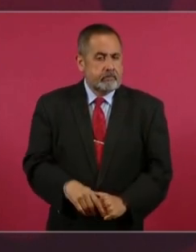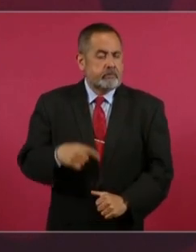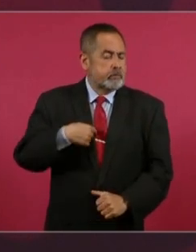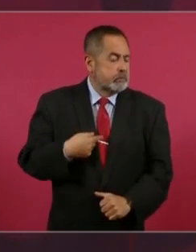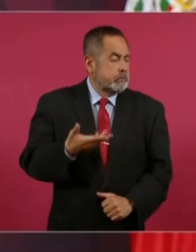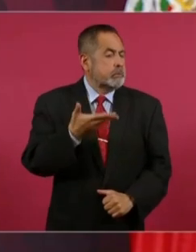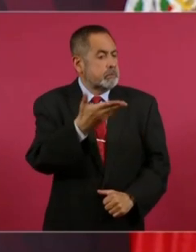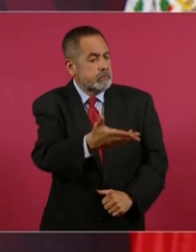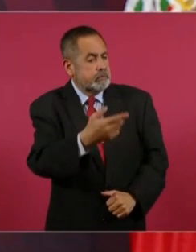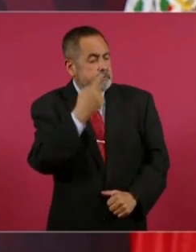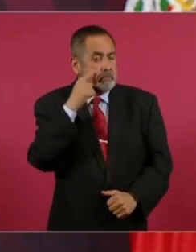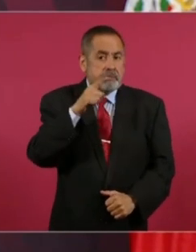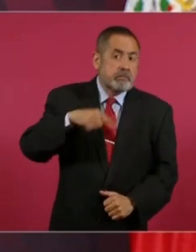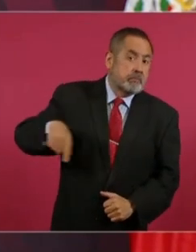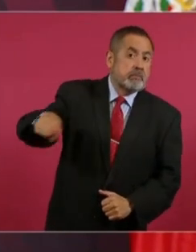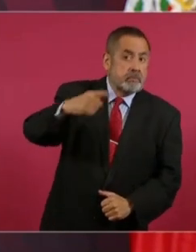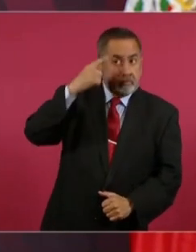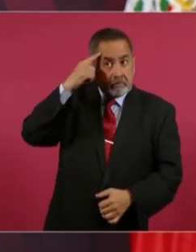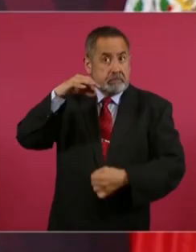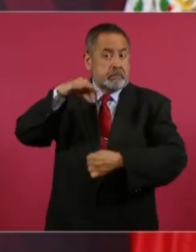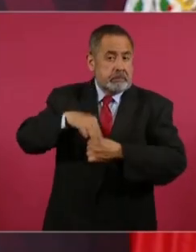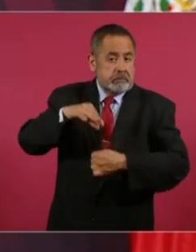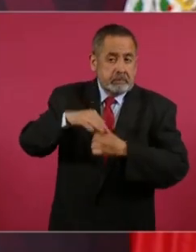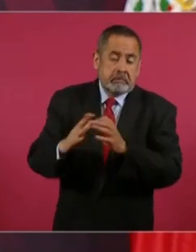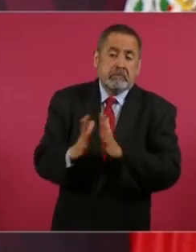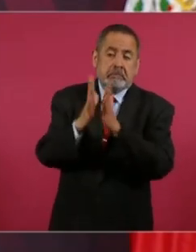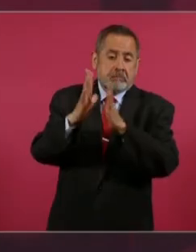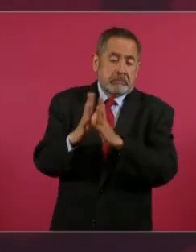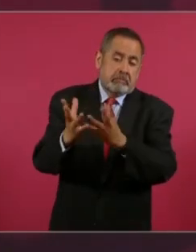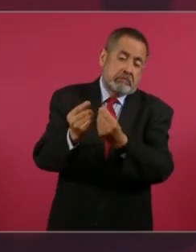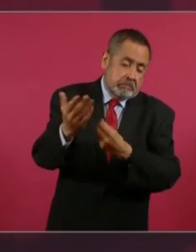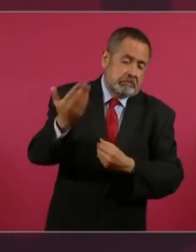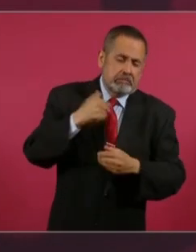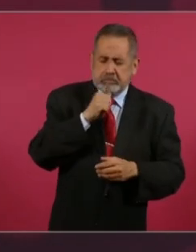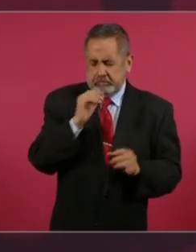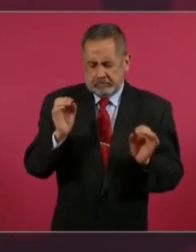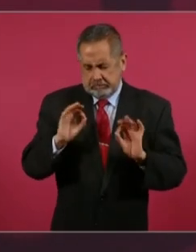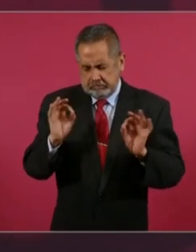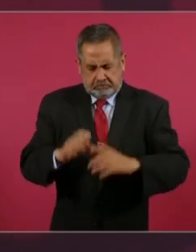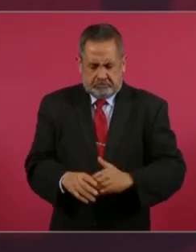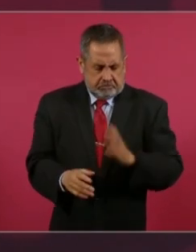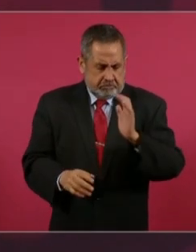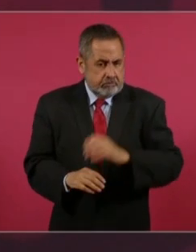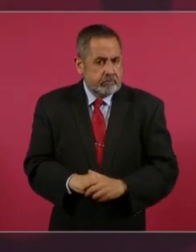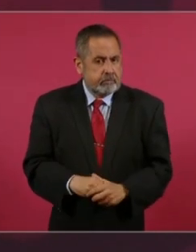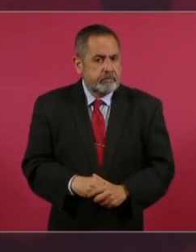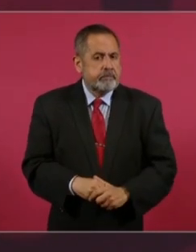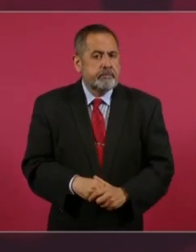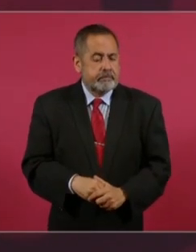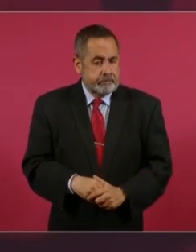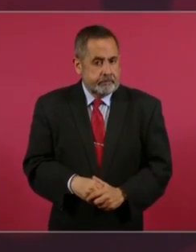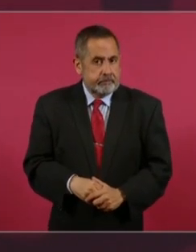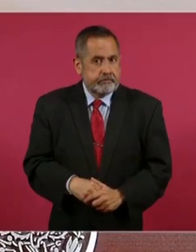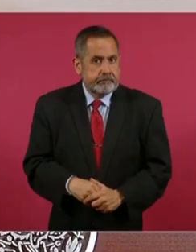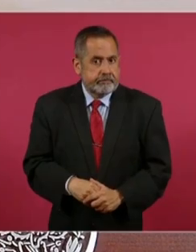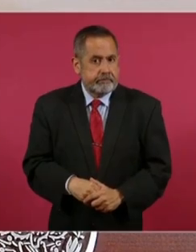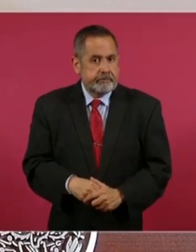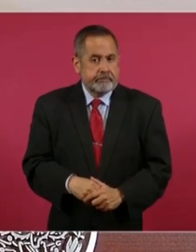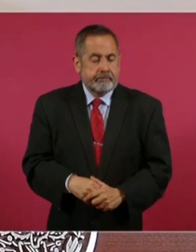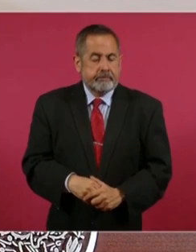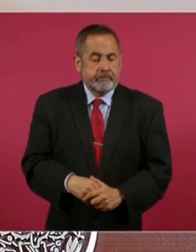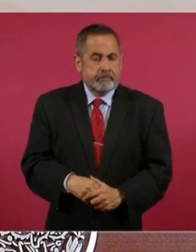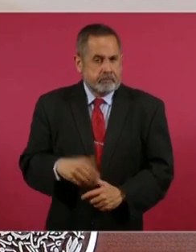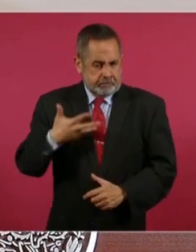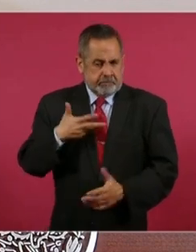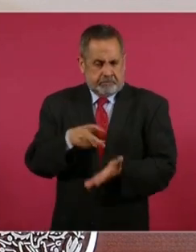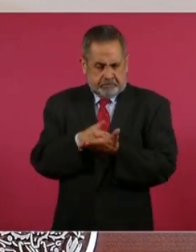pidiendo ni siquiera que la gente participe, vote, que eso también pues